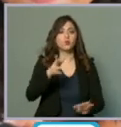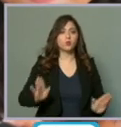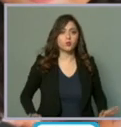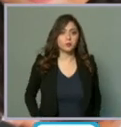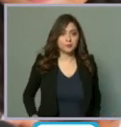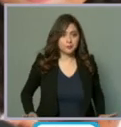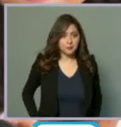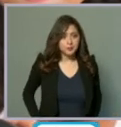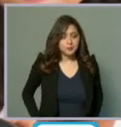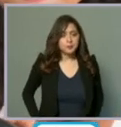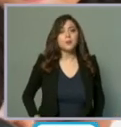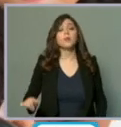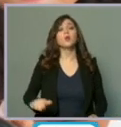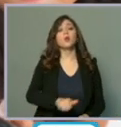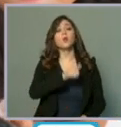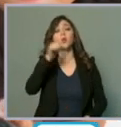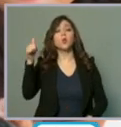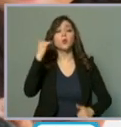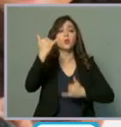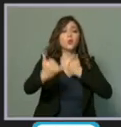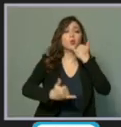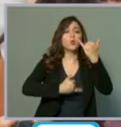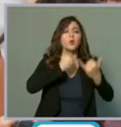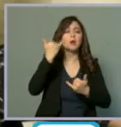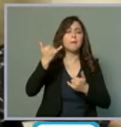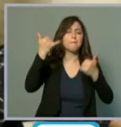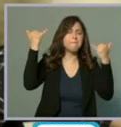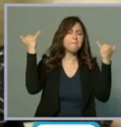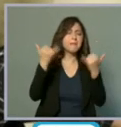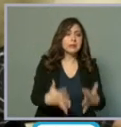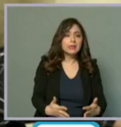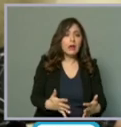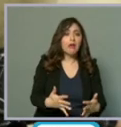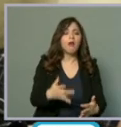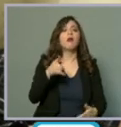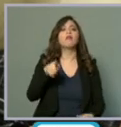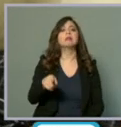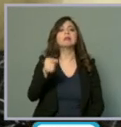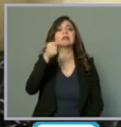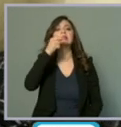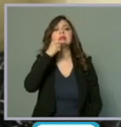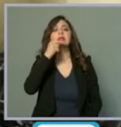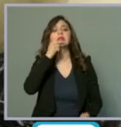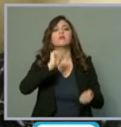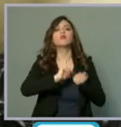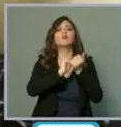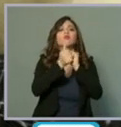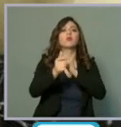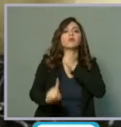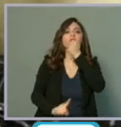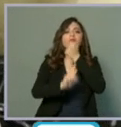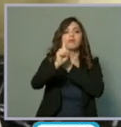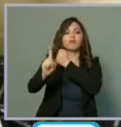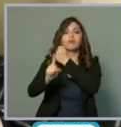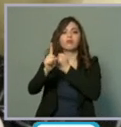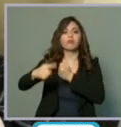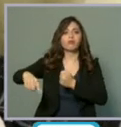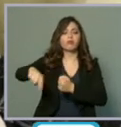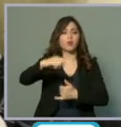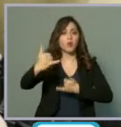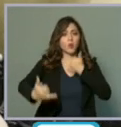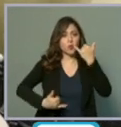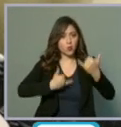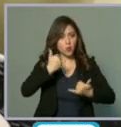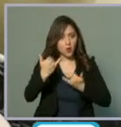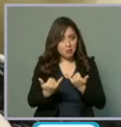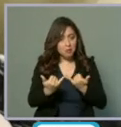de conductas, que son muy agresivos. Entonces el niño de cierta forma se vuelve agresivo con estos videojuegos. Precisamente